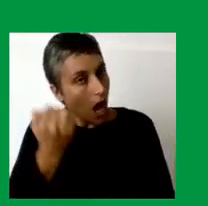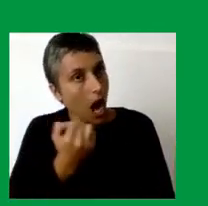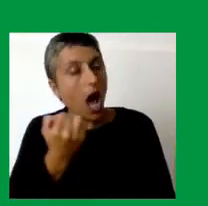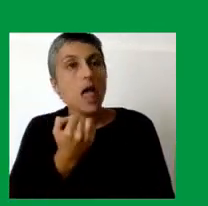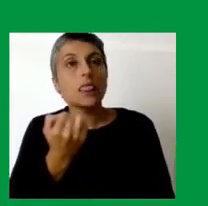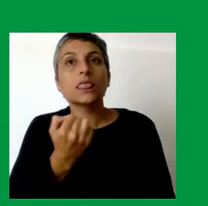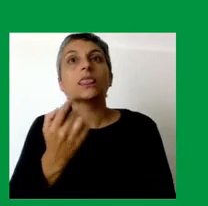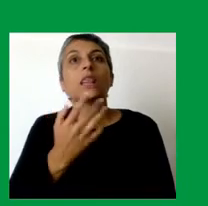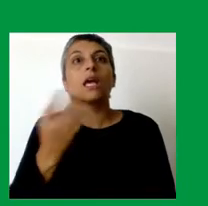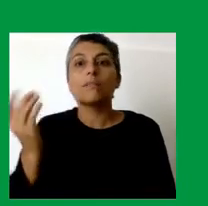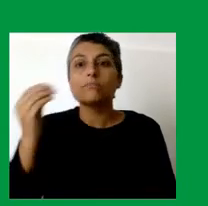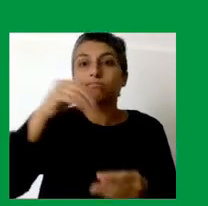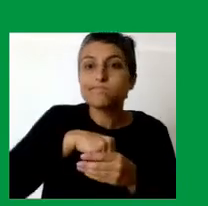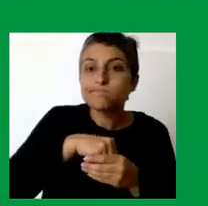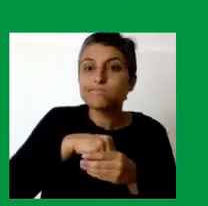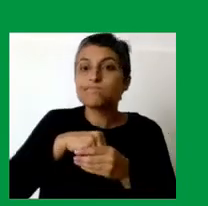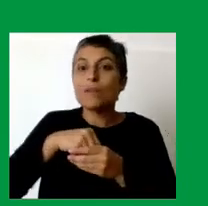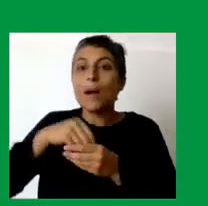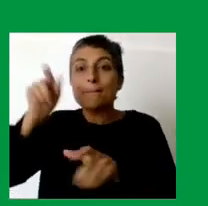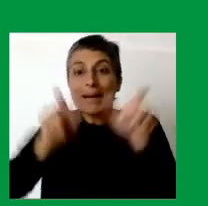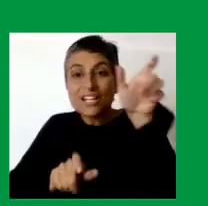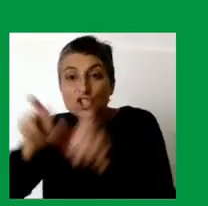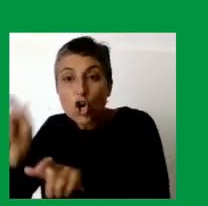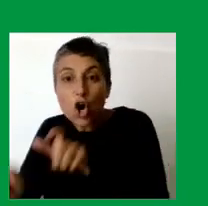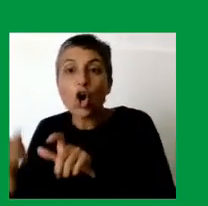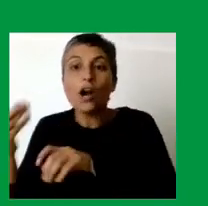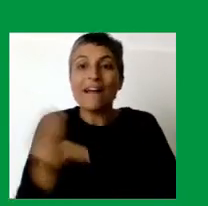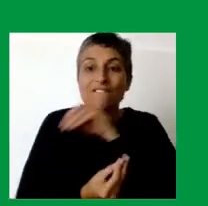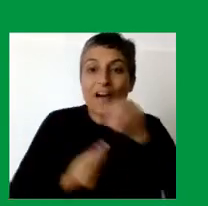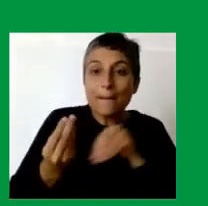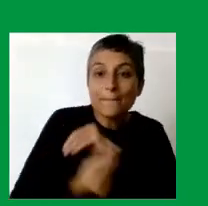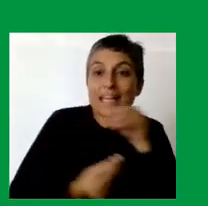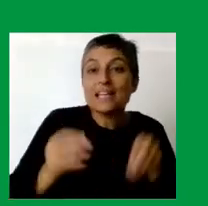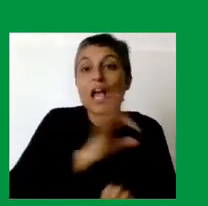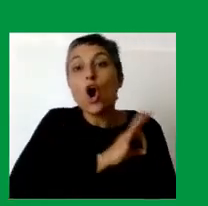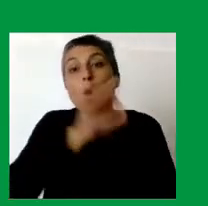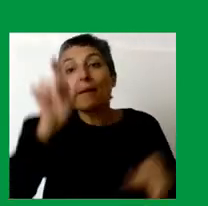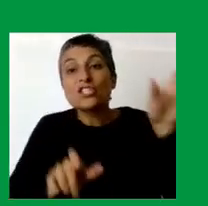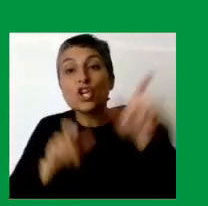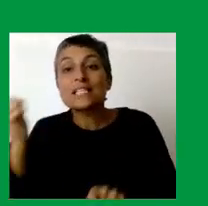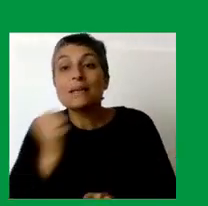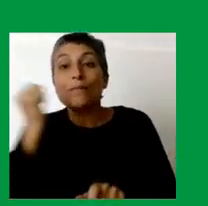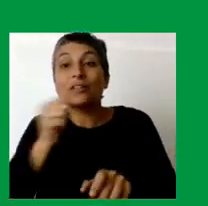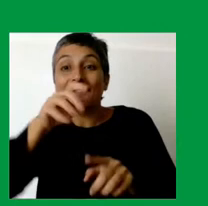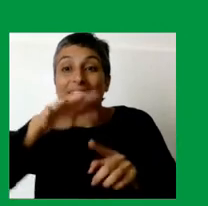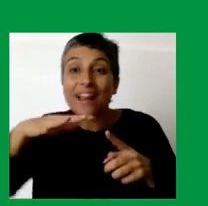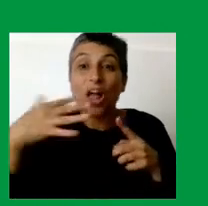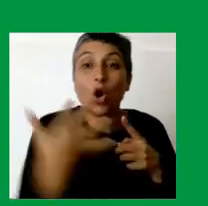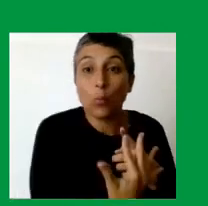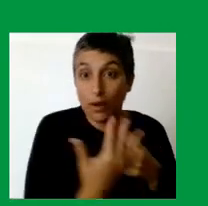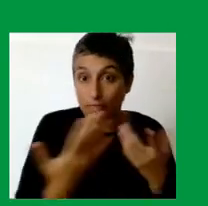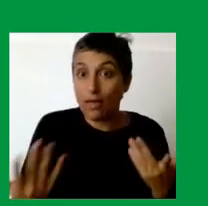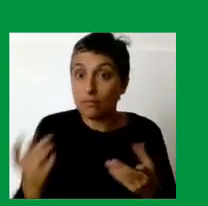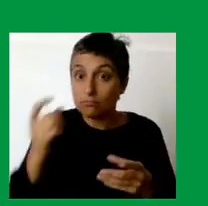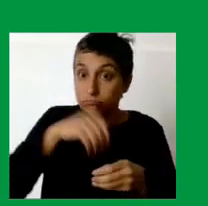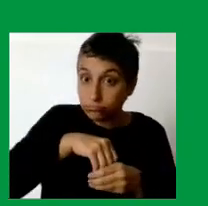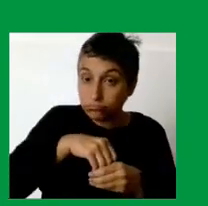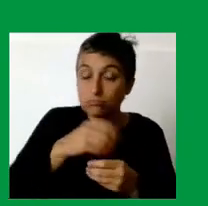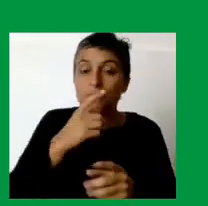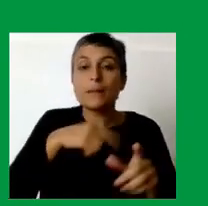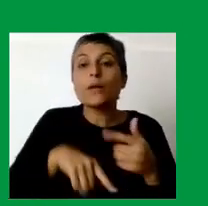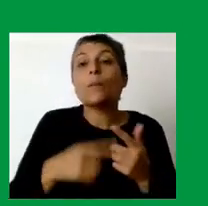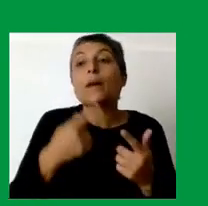la comunidad, involucran a las familias, involucran a los actores locales. Entonces son narrativas más complejas, pero por ahí para los que todavía